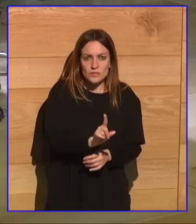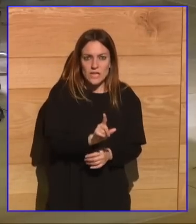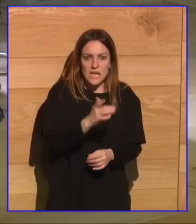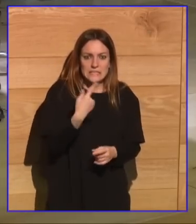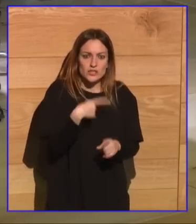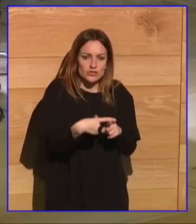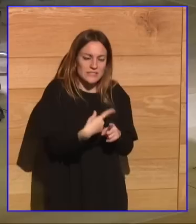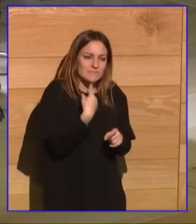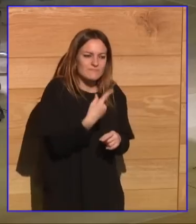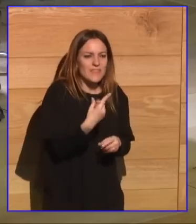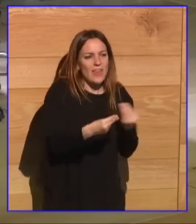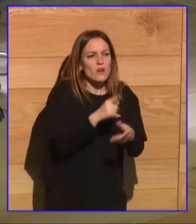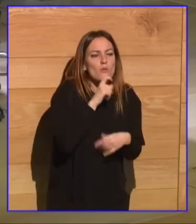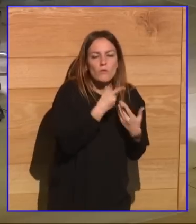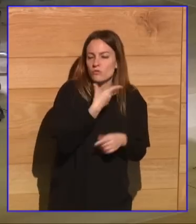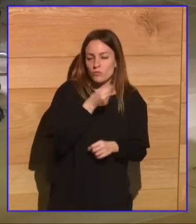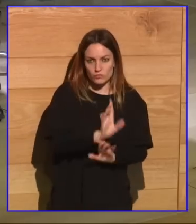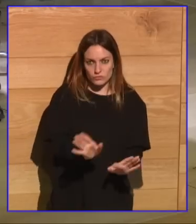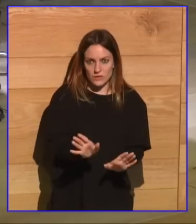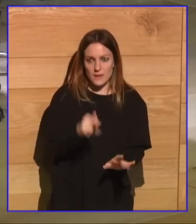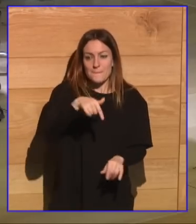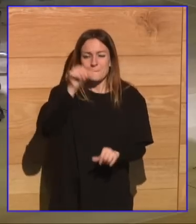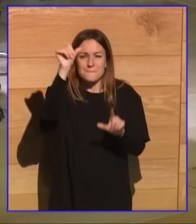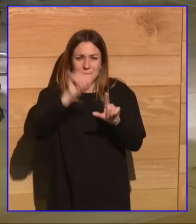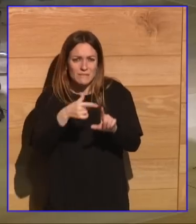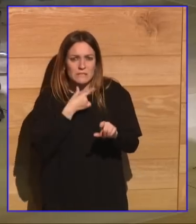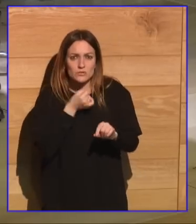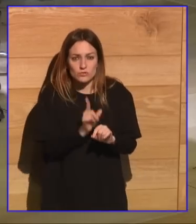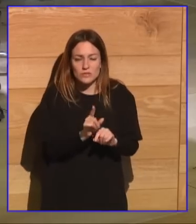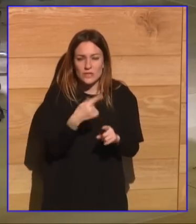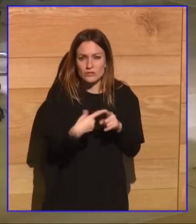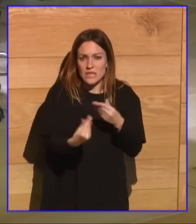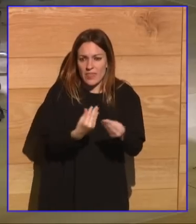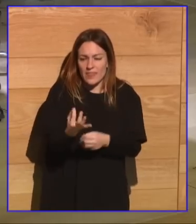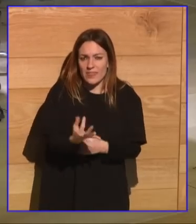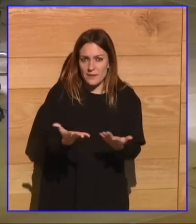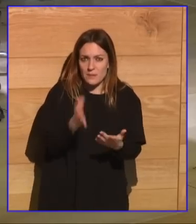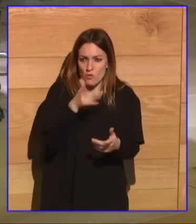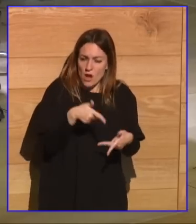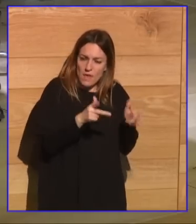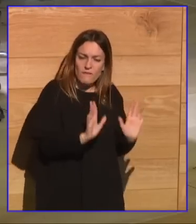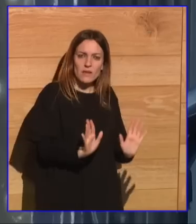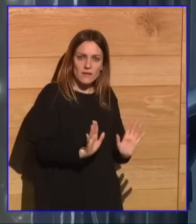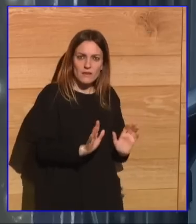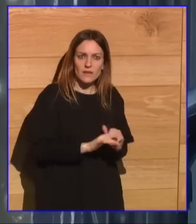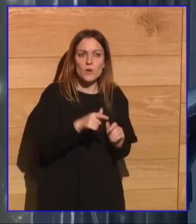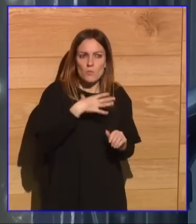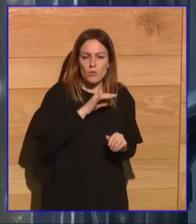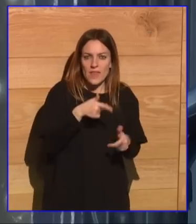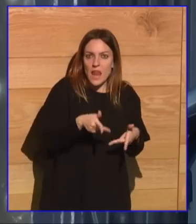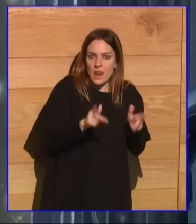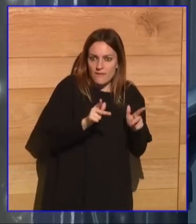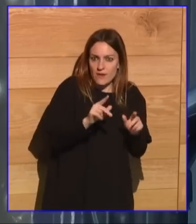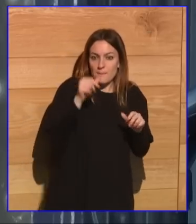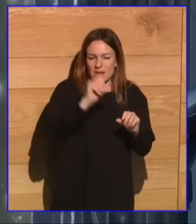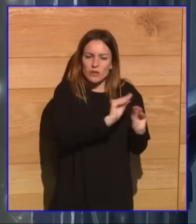Y en esta película, curiosamente, nadie le dice lo que tiene que hacer y es increíblemente libre. O sea, ¿no os dais cuenta que probablemente es la película más libre a nivel